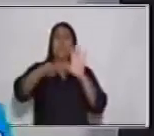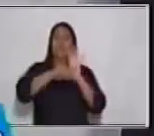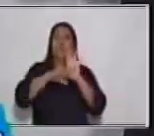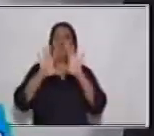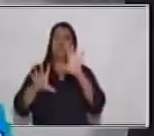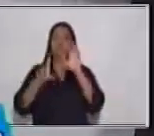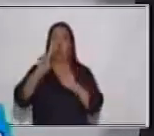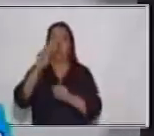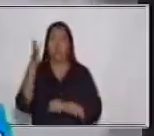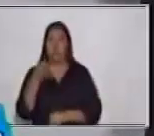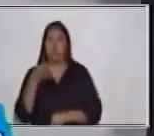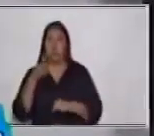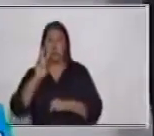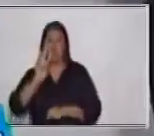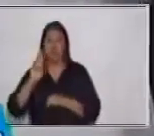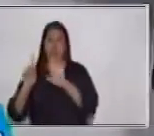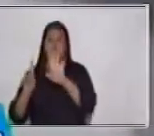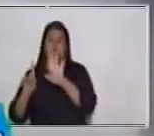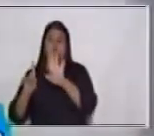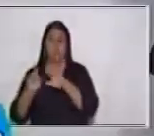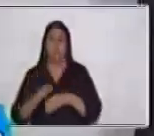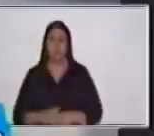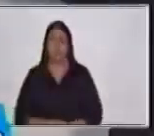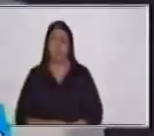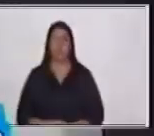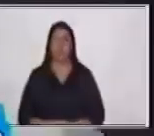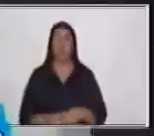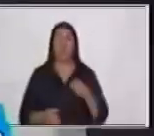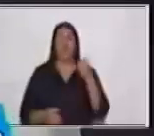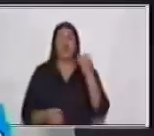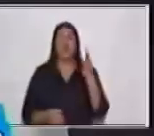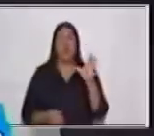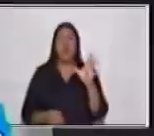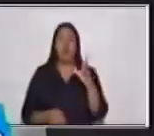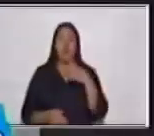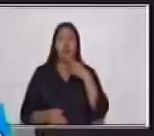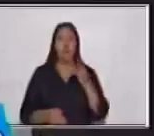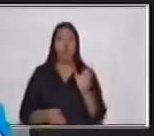36 en la ecuación original.